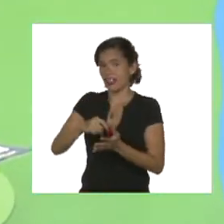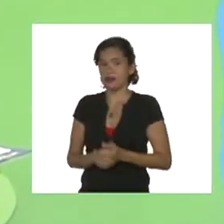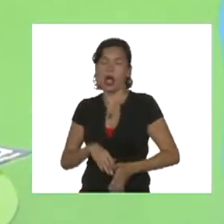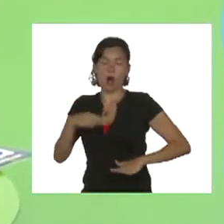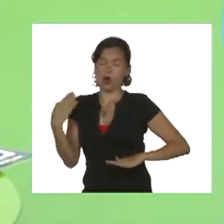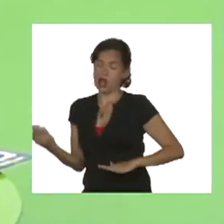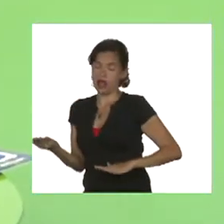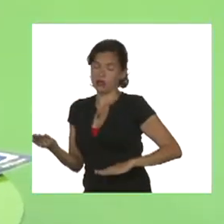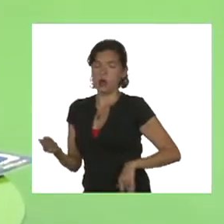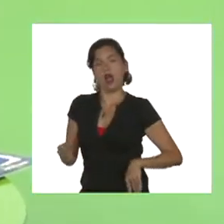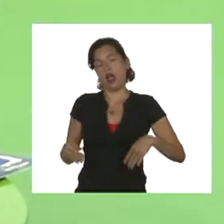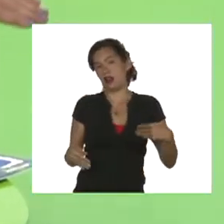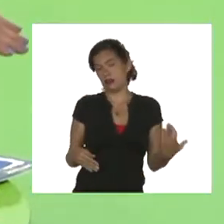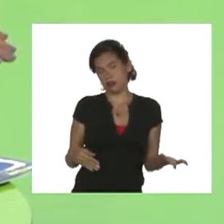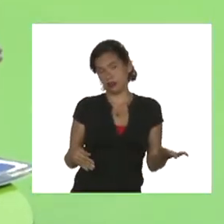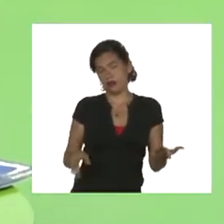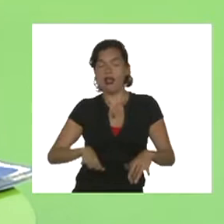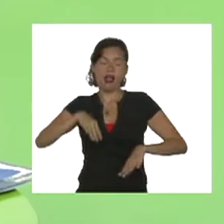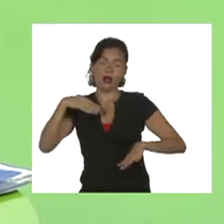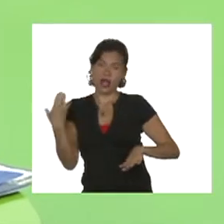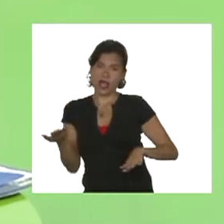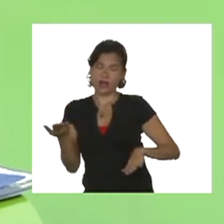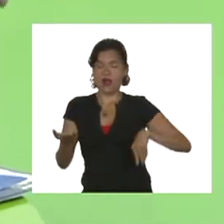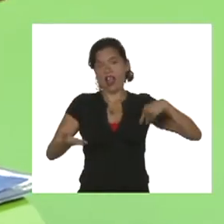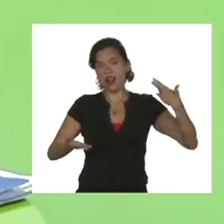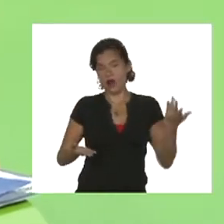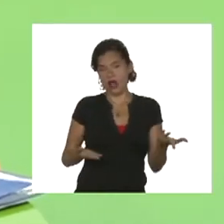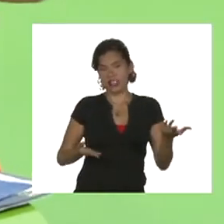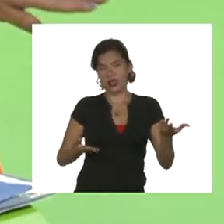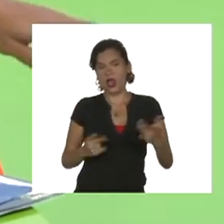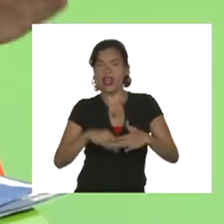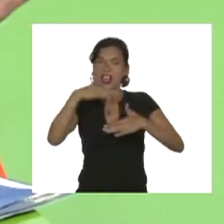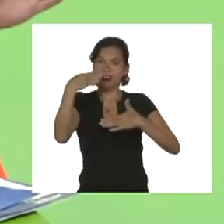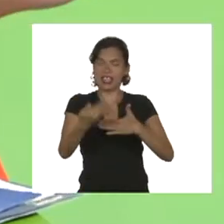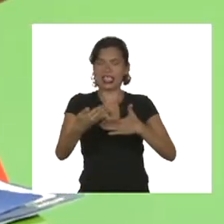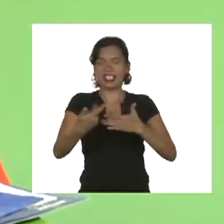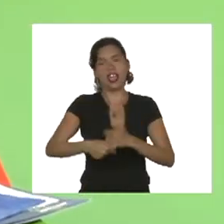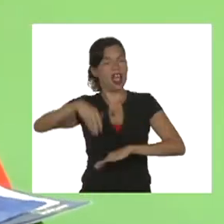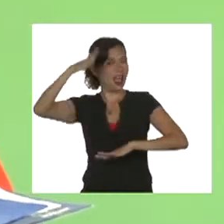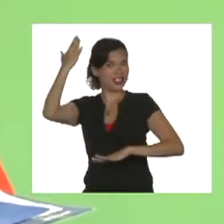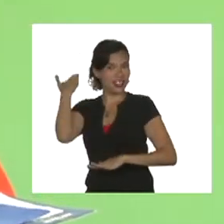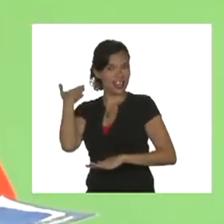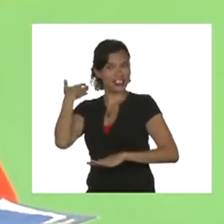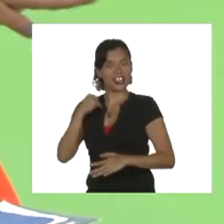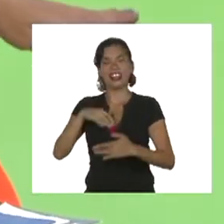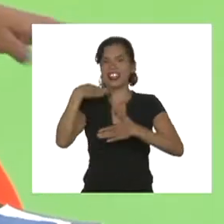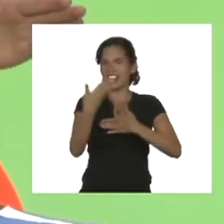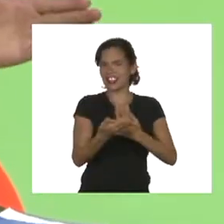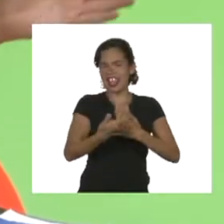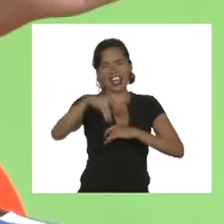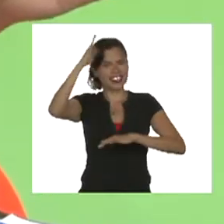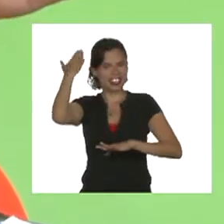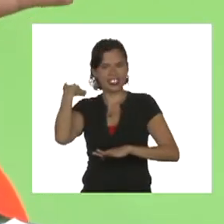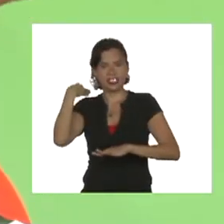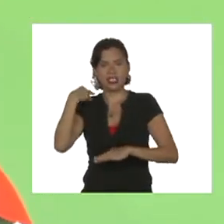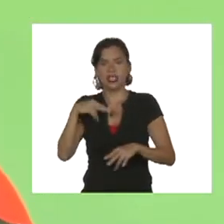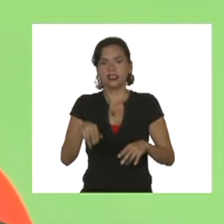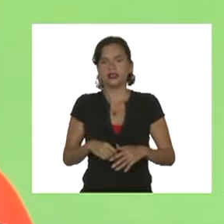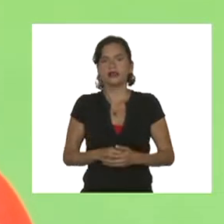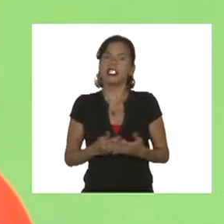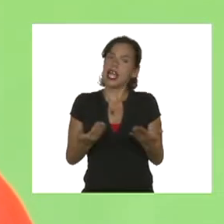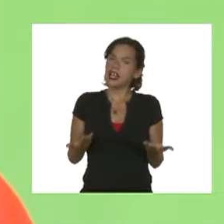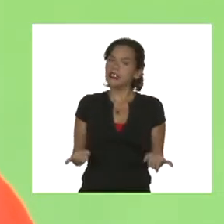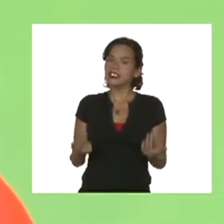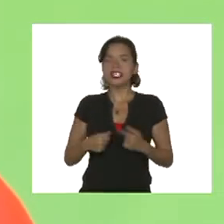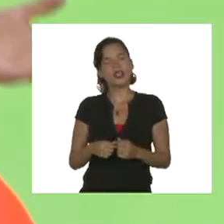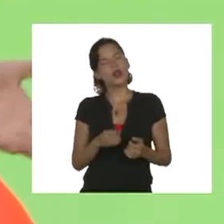un lado, al otro, a un lado, al otro, adelante, atrás, adelante, atrás. Y